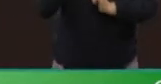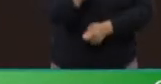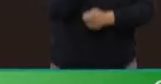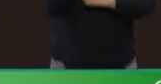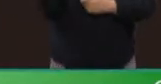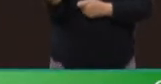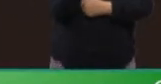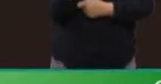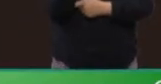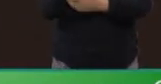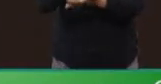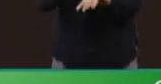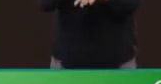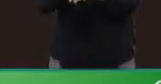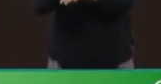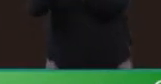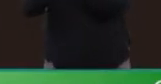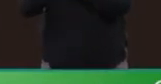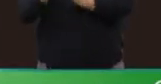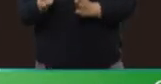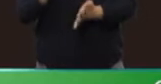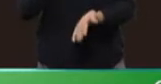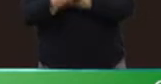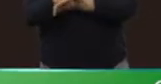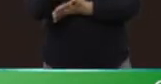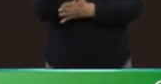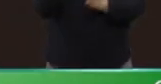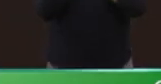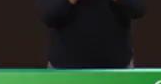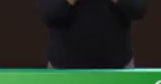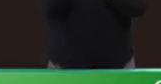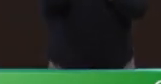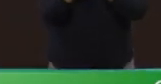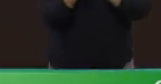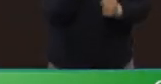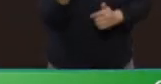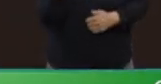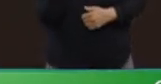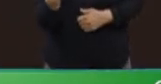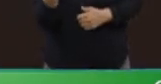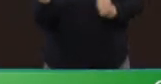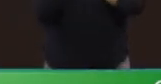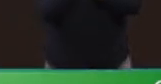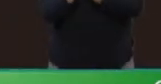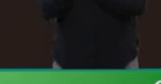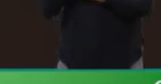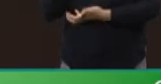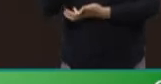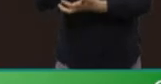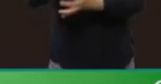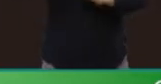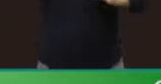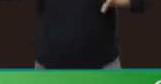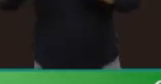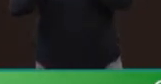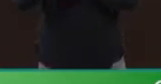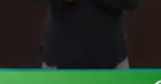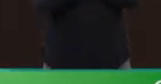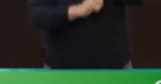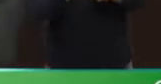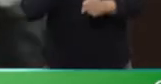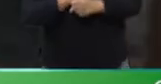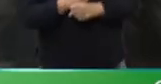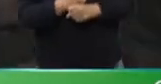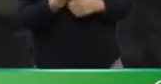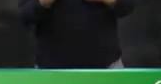se ha instituido en donde reciben 7200 pesos y una despensa al año creo que